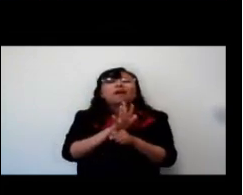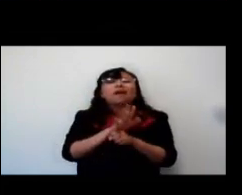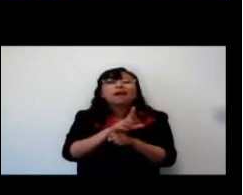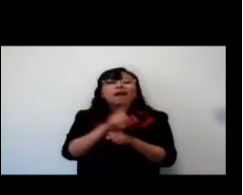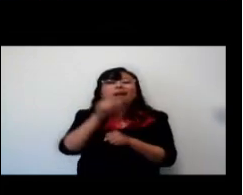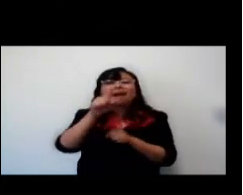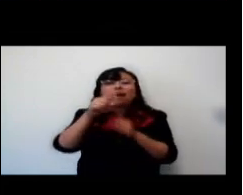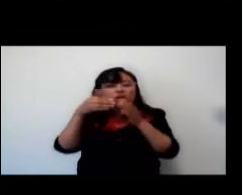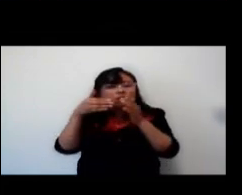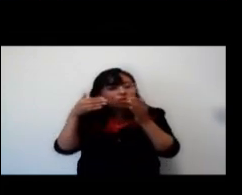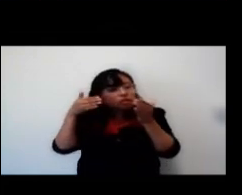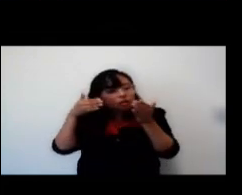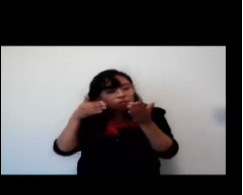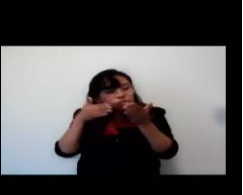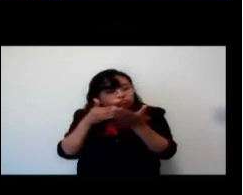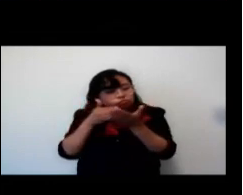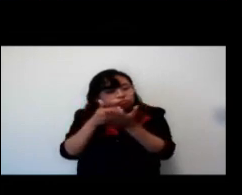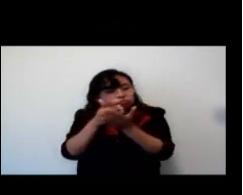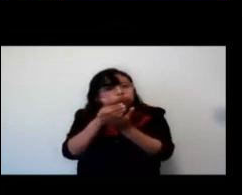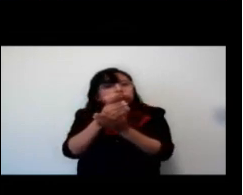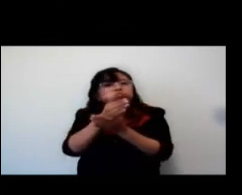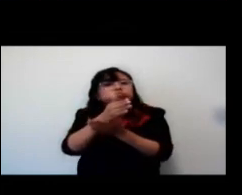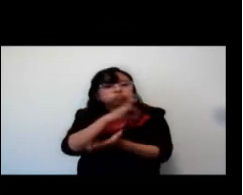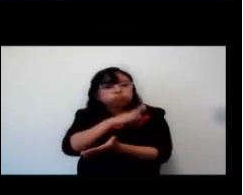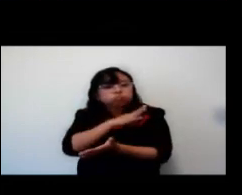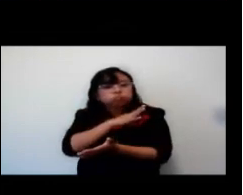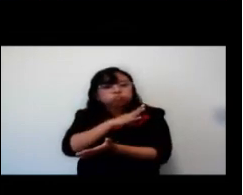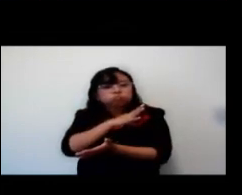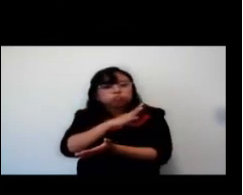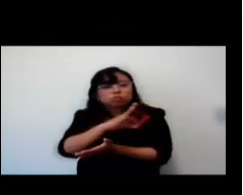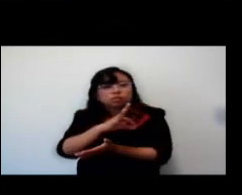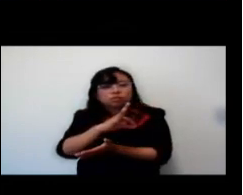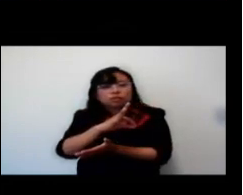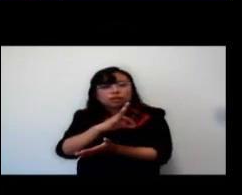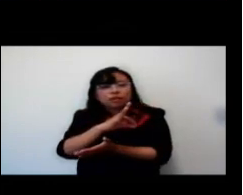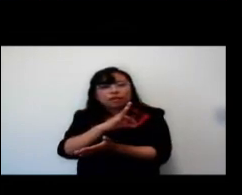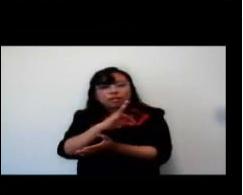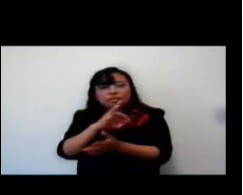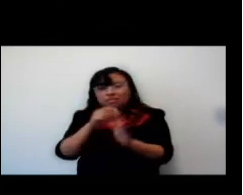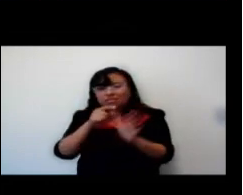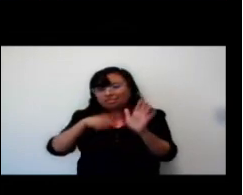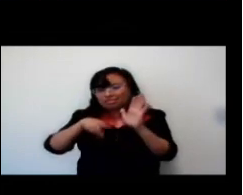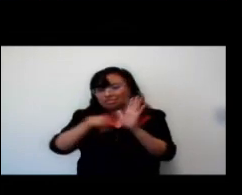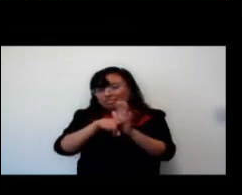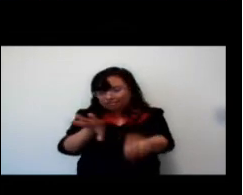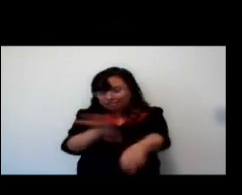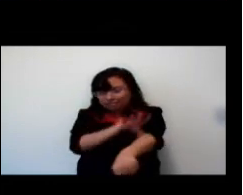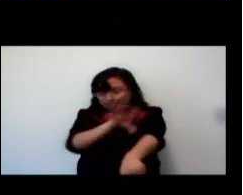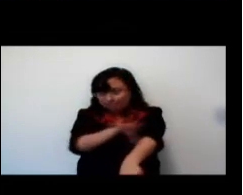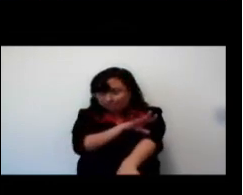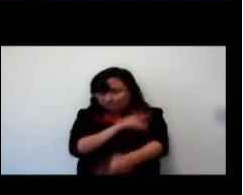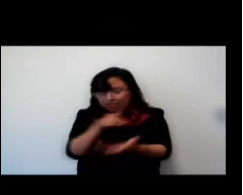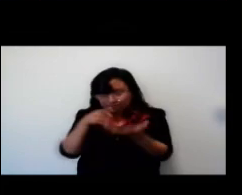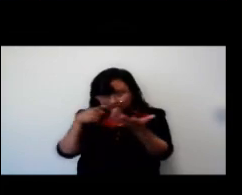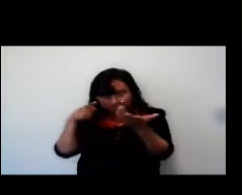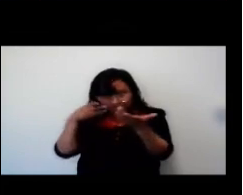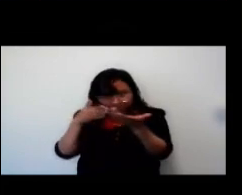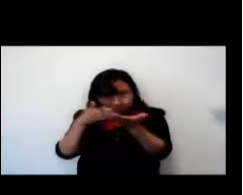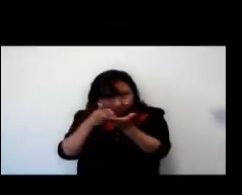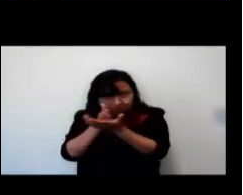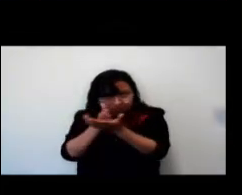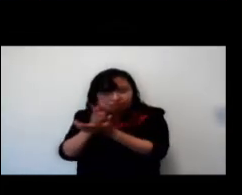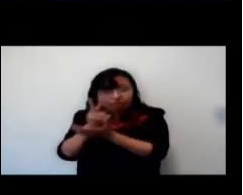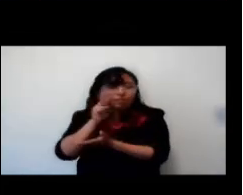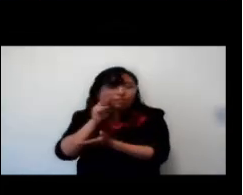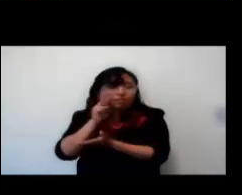por donde vamos a poder introducir el set de electrodos del implante coclear. Como lo están viendo aquí en